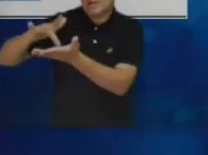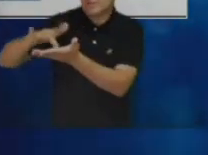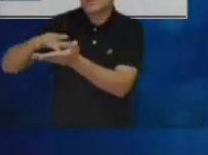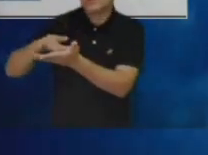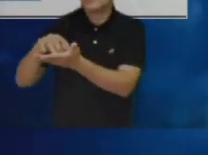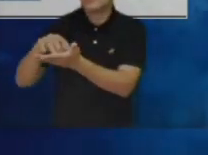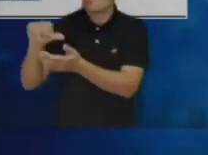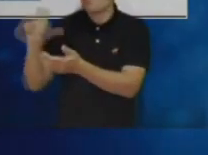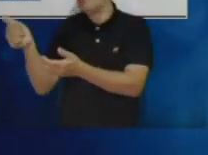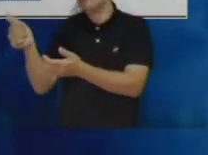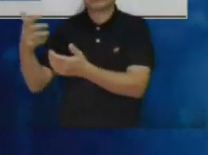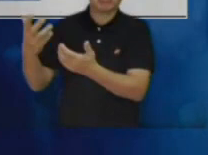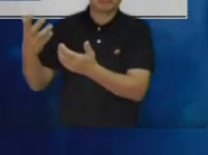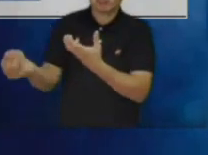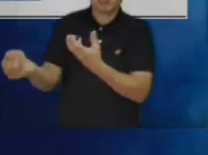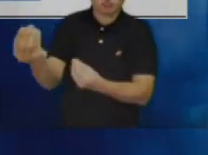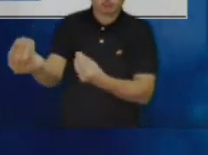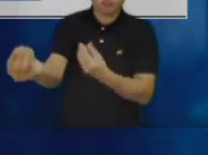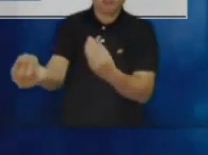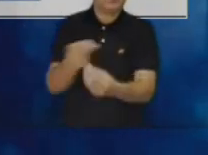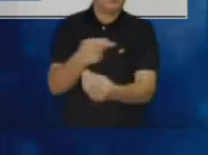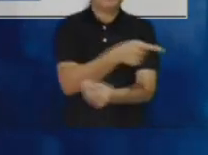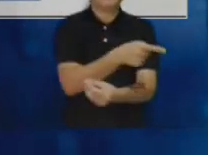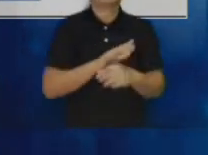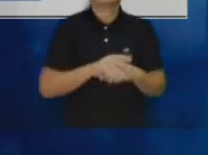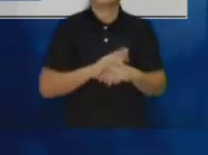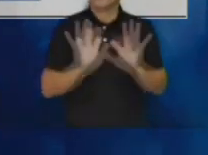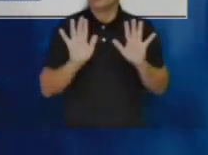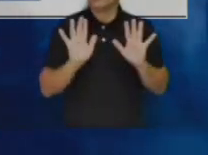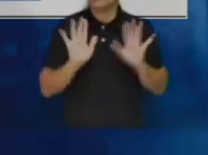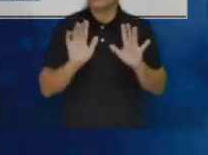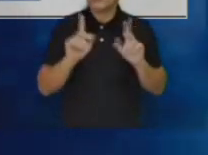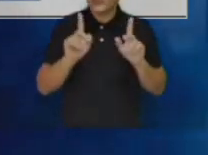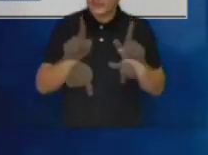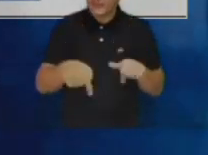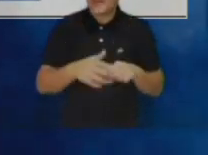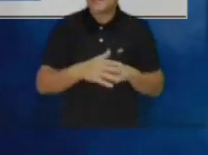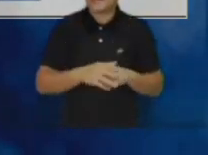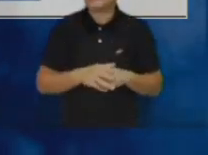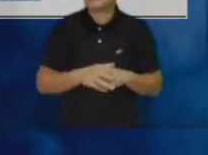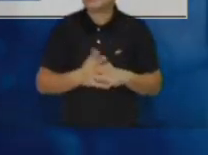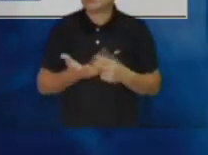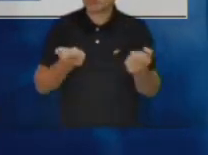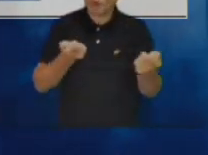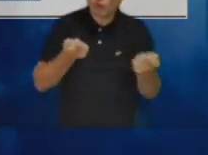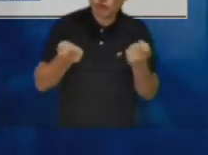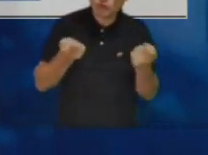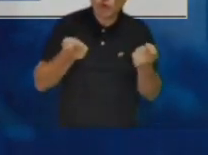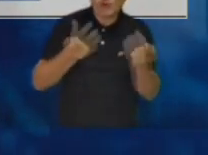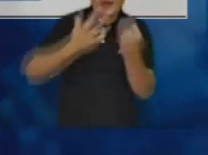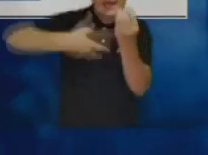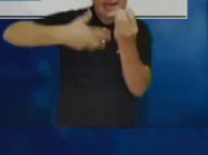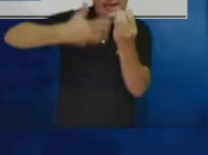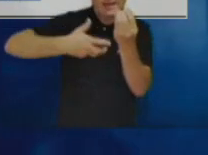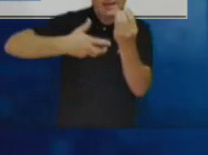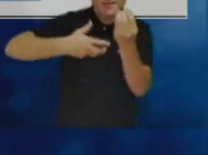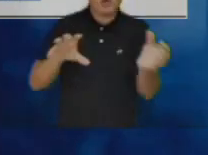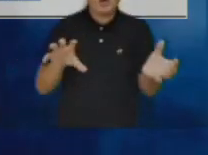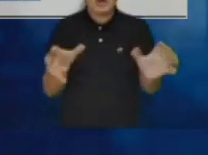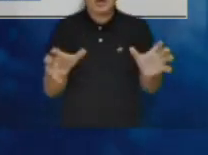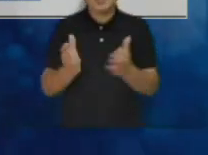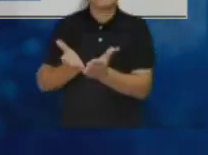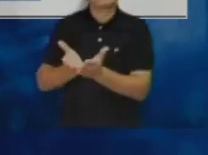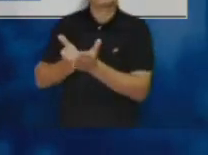actores. Y también en el control de equipo de radio en embarcaciones, en